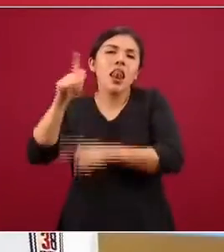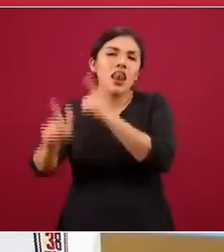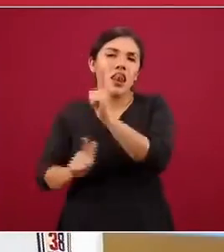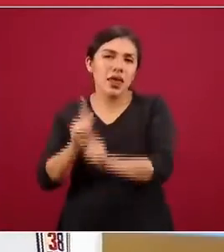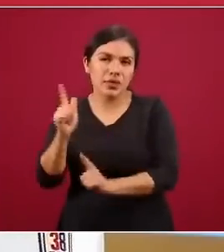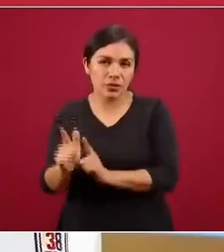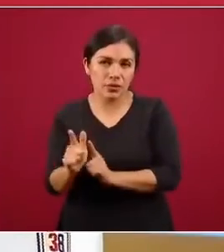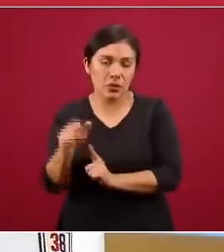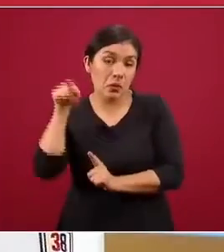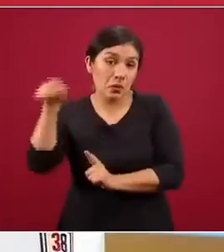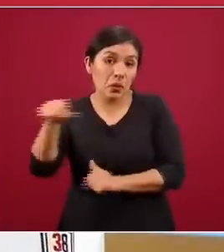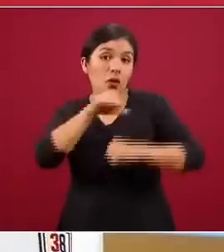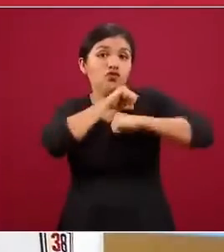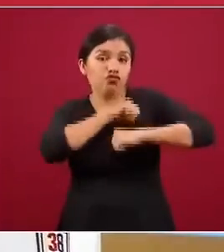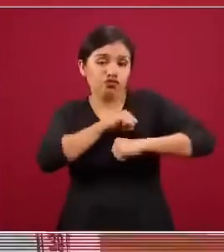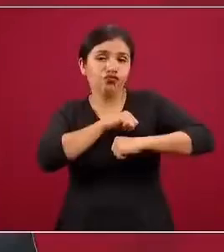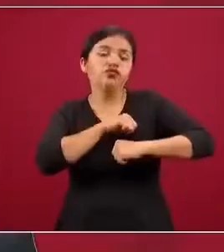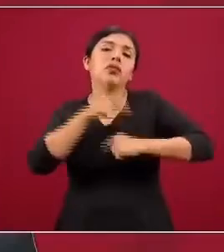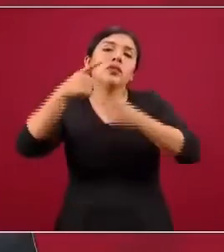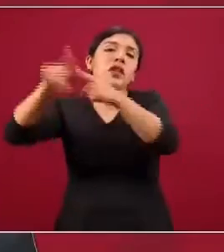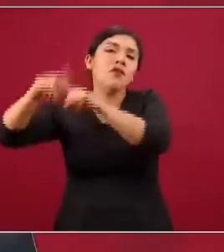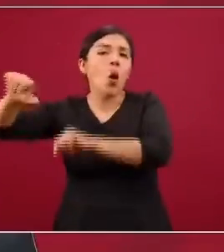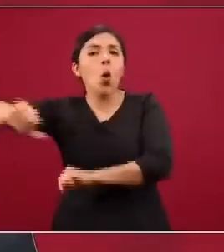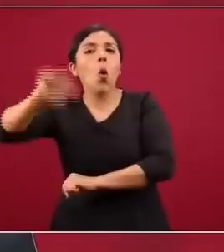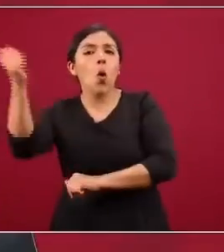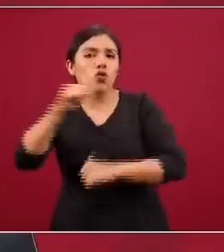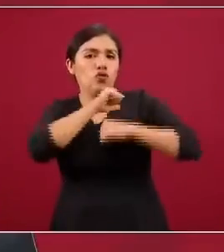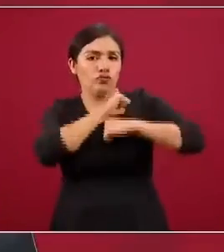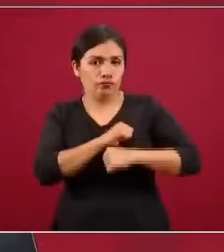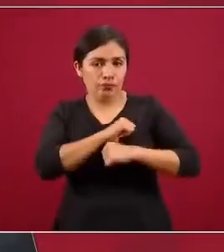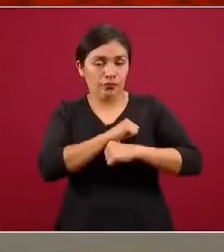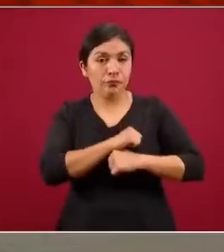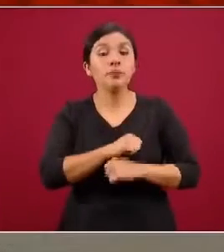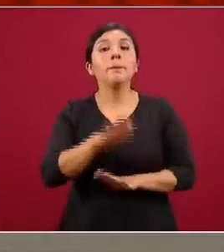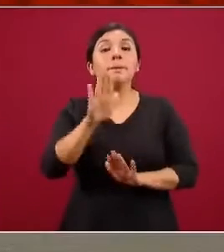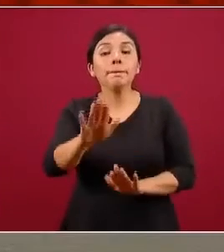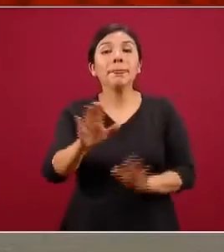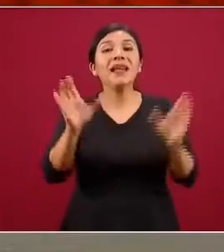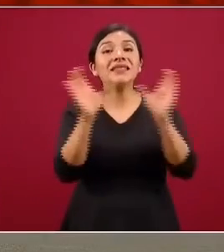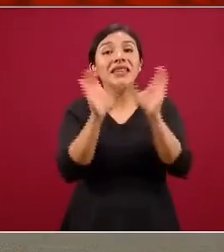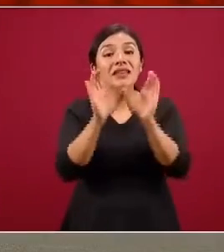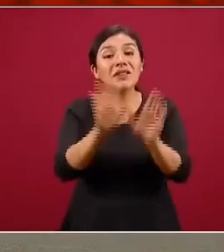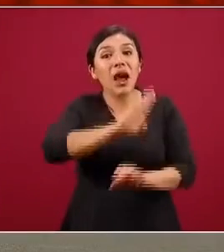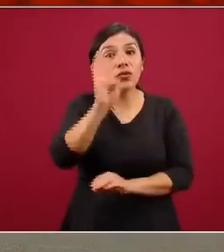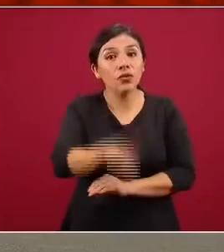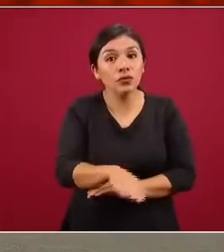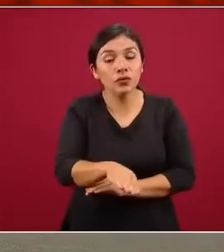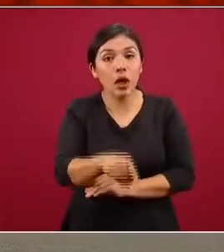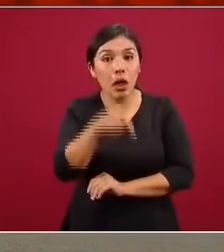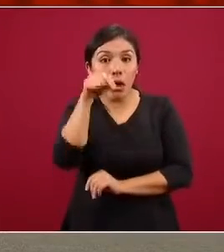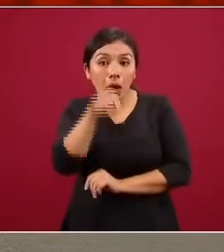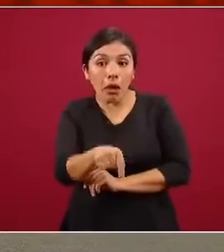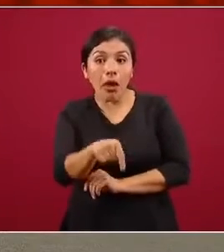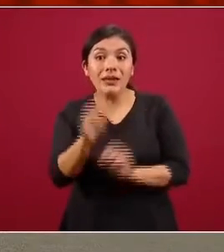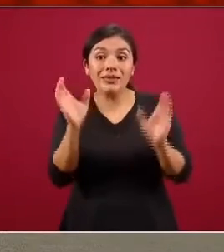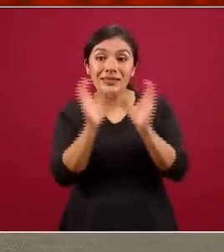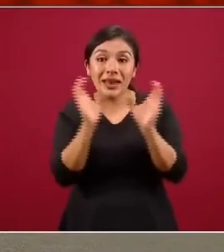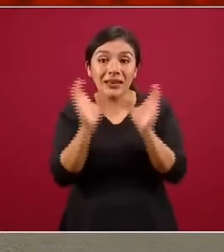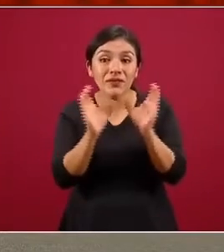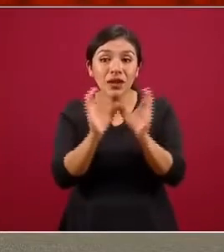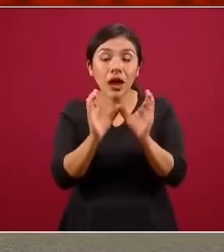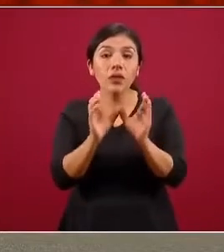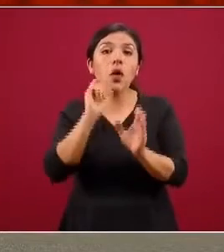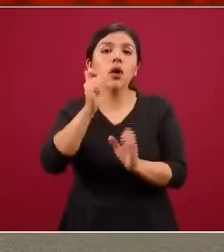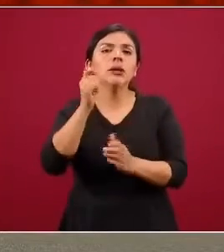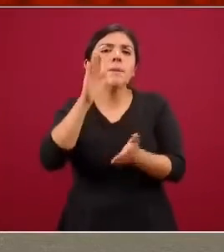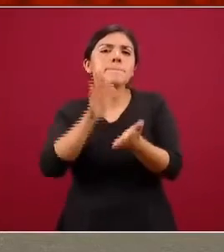lento y que lo hace autoridades específicas. Ahora, respecto al certificado de función, el certificado